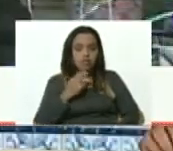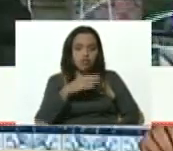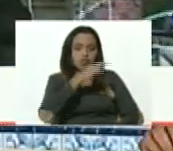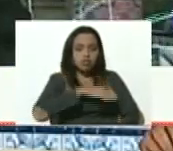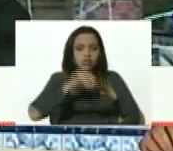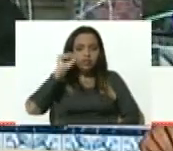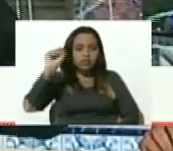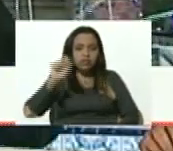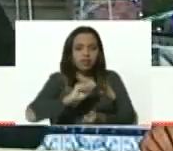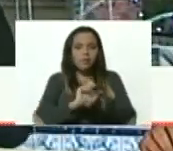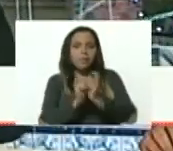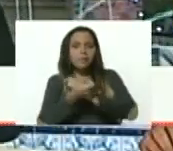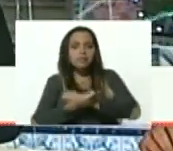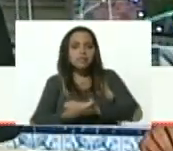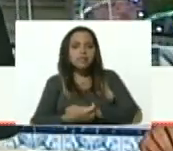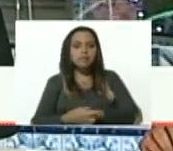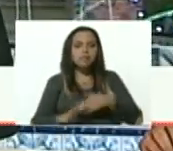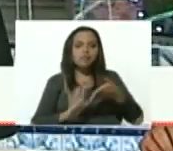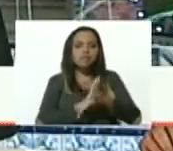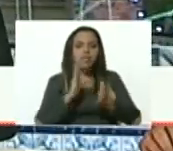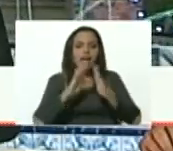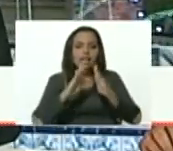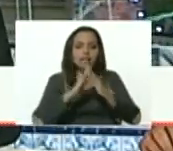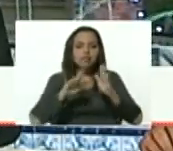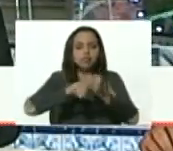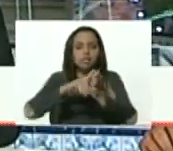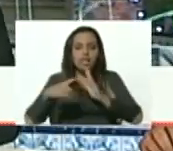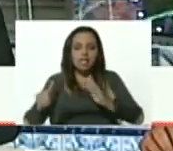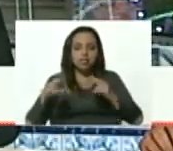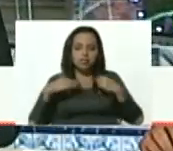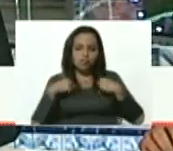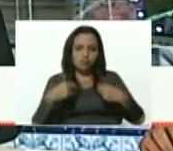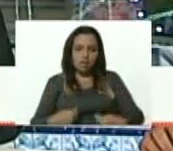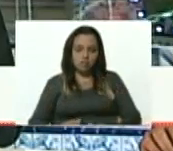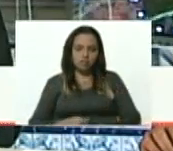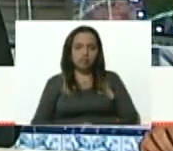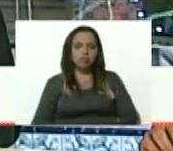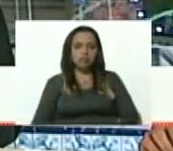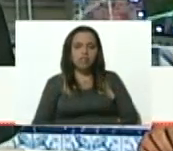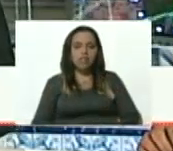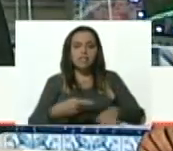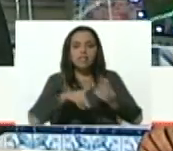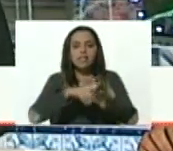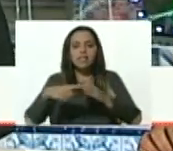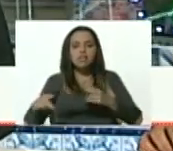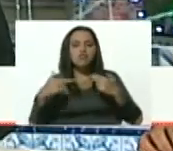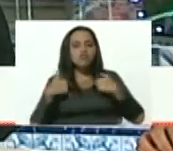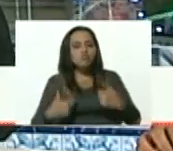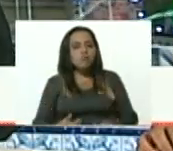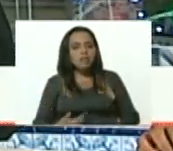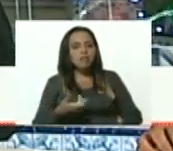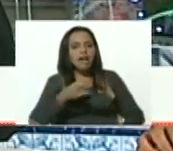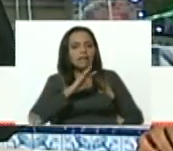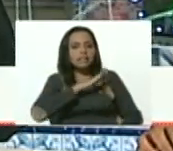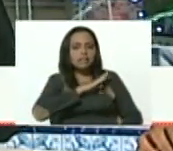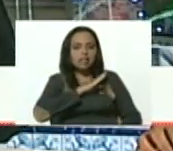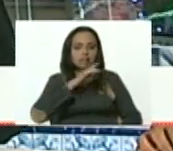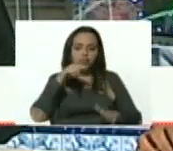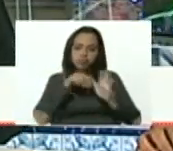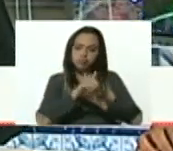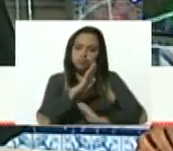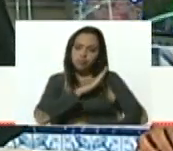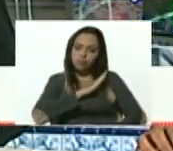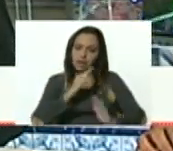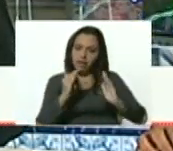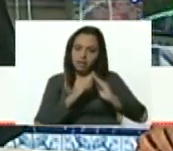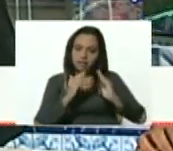socialistas, convertimos la vivienda en un derecho humano. El derecho humano a tener posada, a